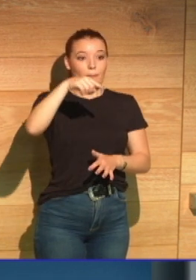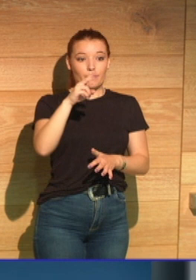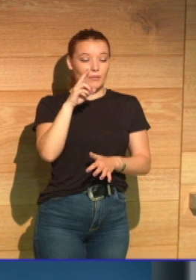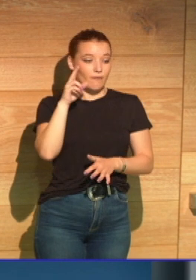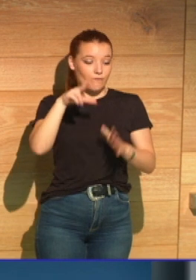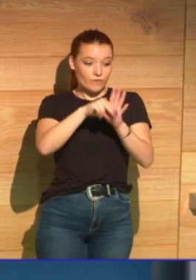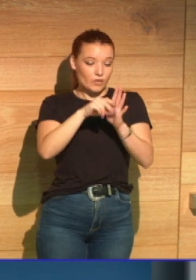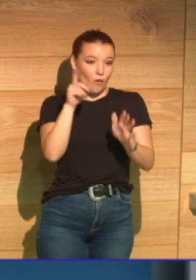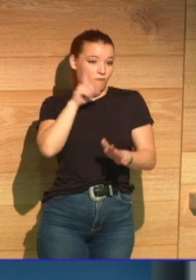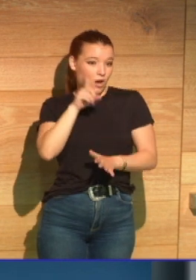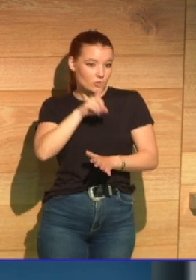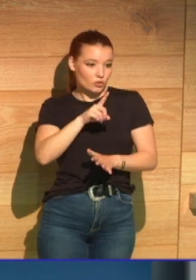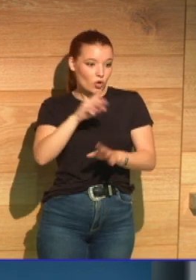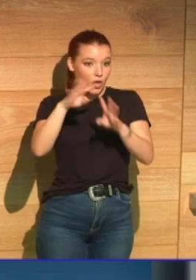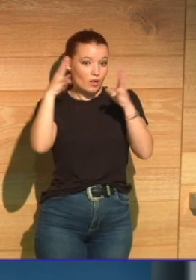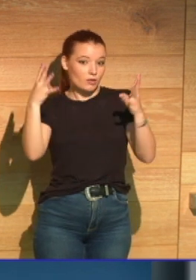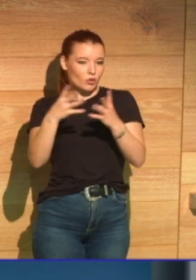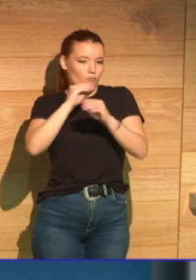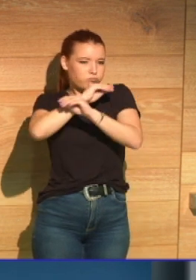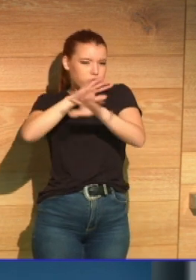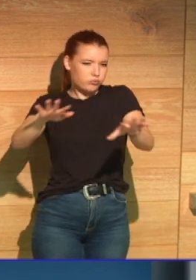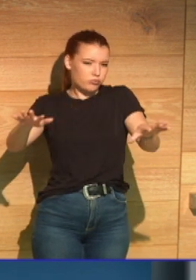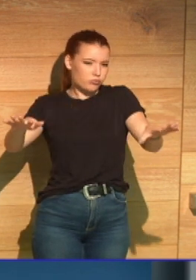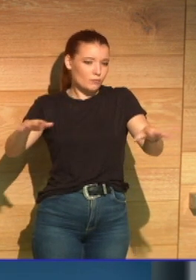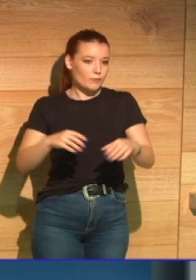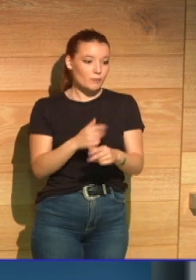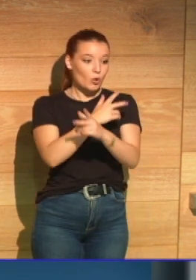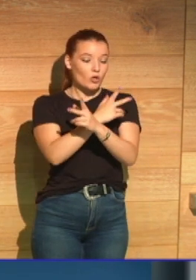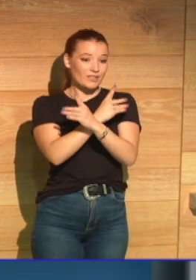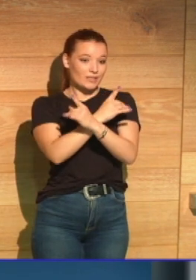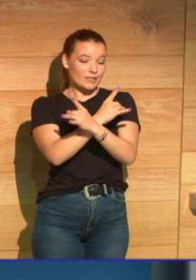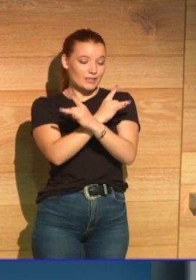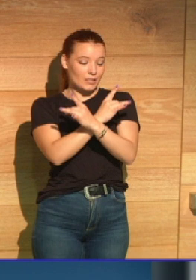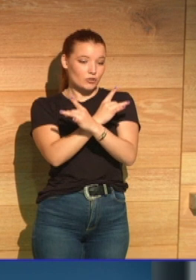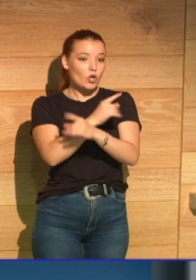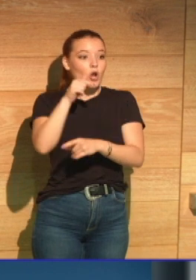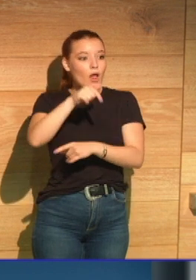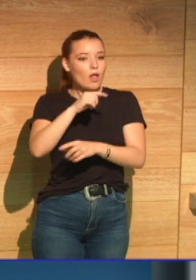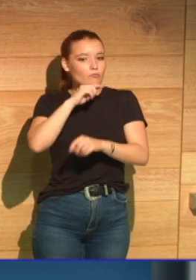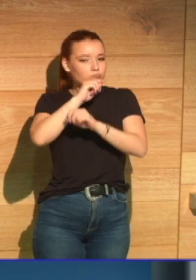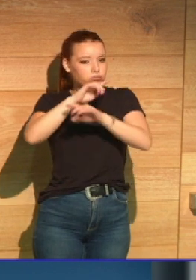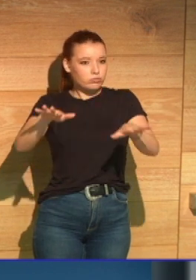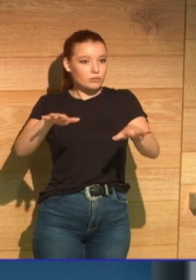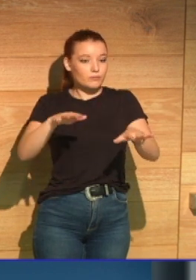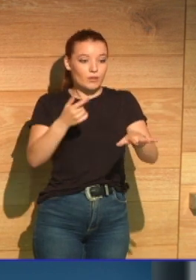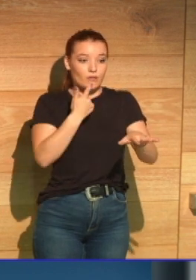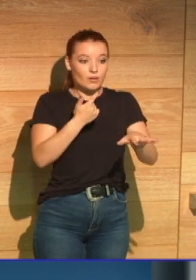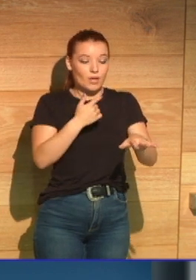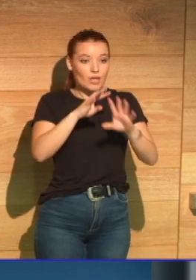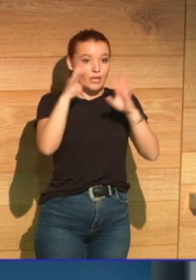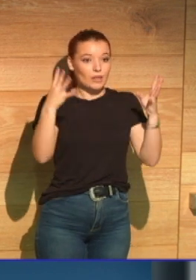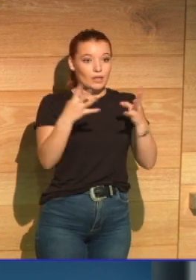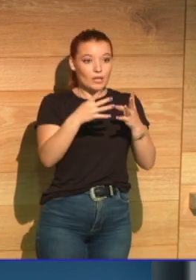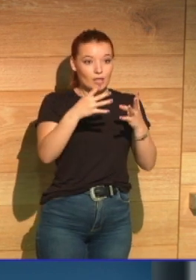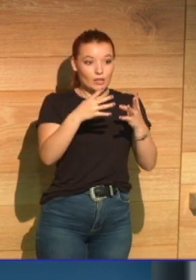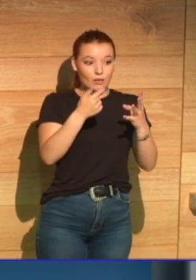falso, distribuido en Internet, en TikTok por miles y totalmente viral, nos habla de que en Internet hoy toda imagen es una construcción. Y si tú más o menos